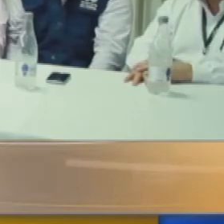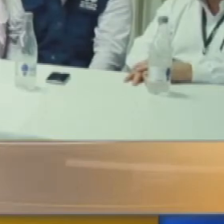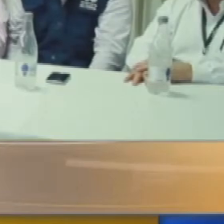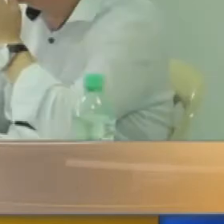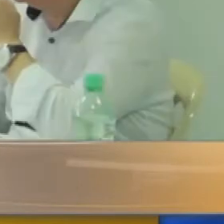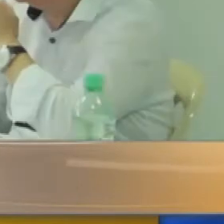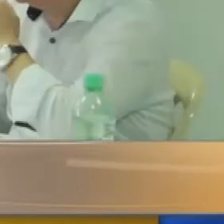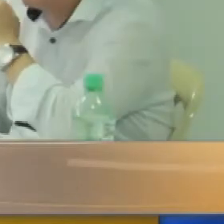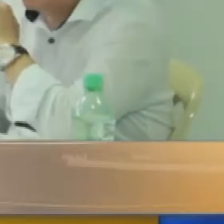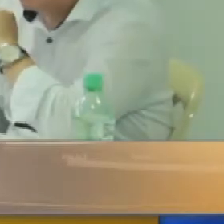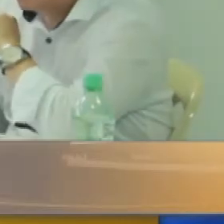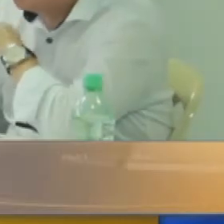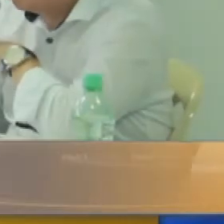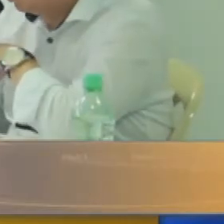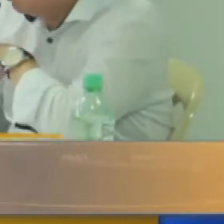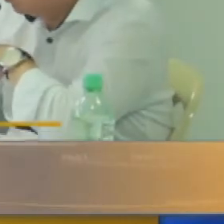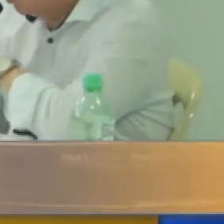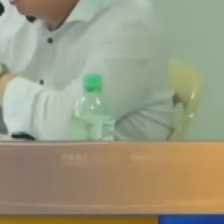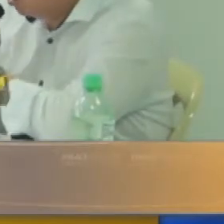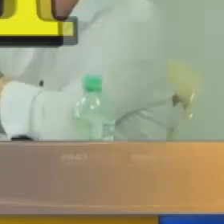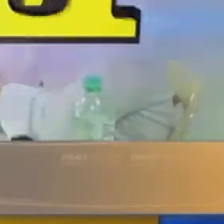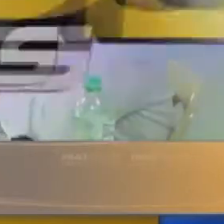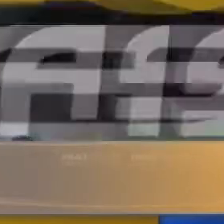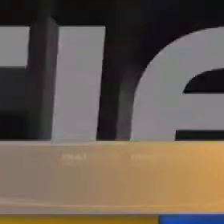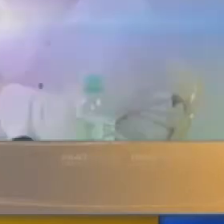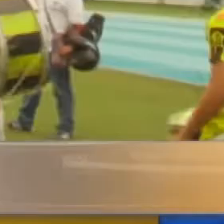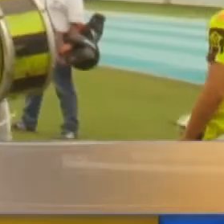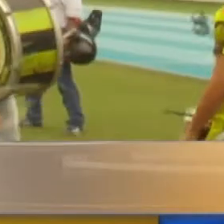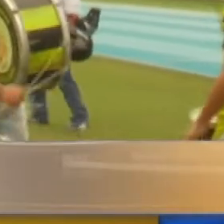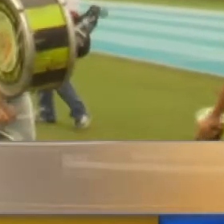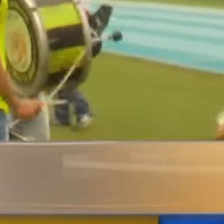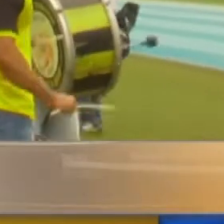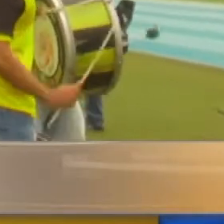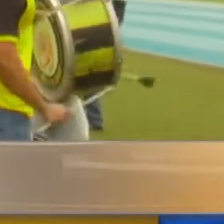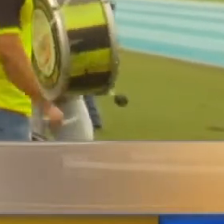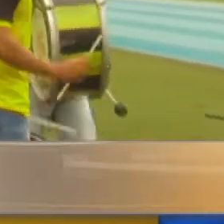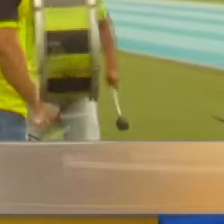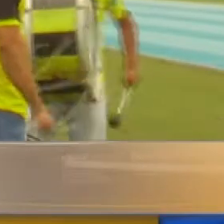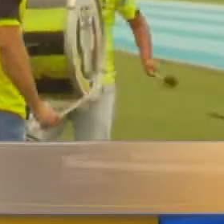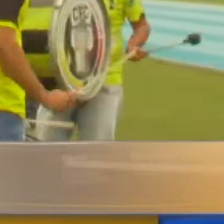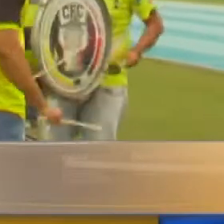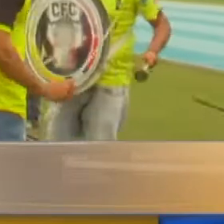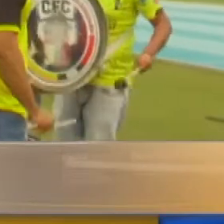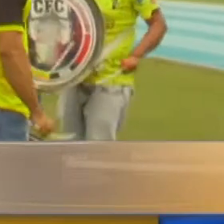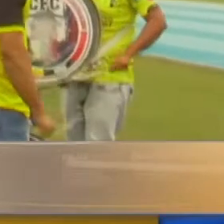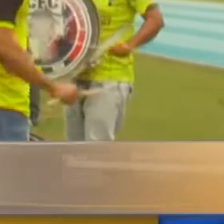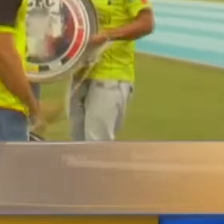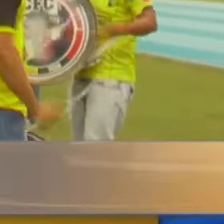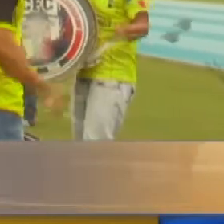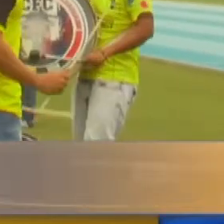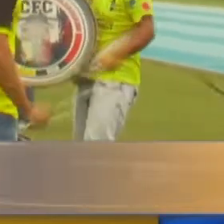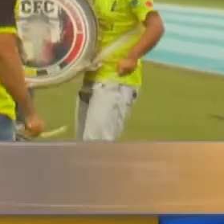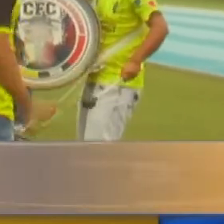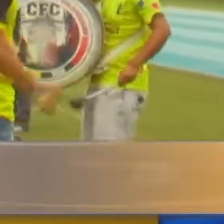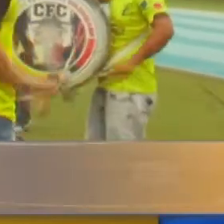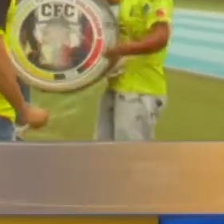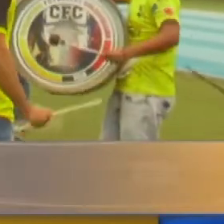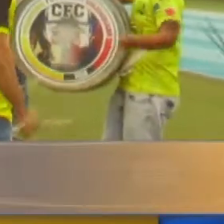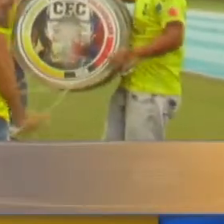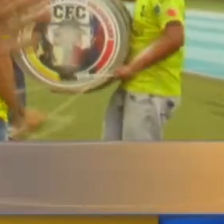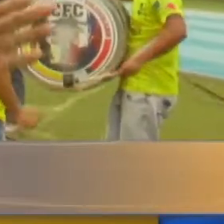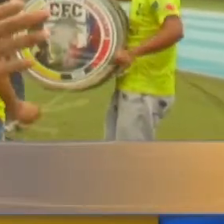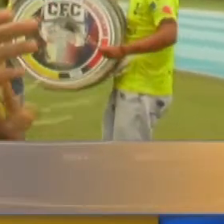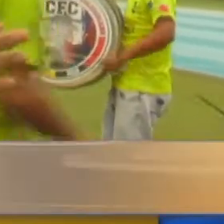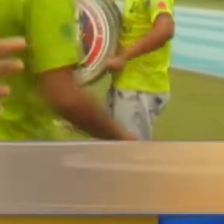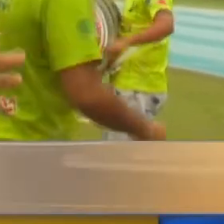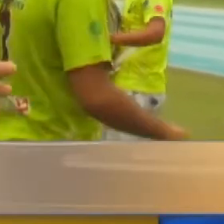descentralizada en el corregimiento del centro. Tenemos las conclusiones. En los deportes, Barras del América de Cali, Alianza Petrolera y Atlético